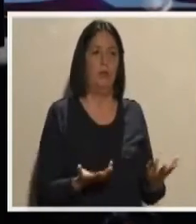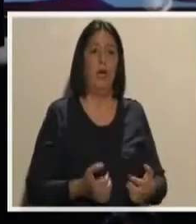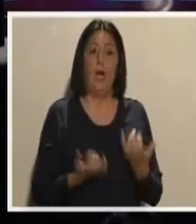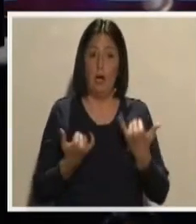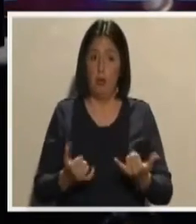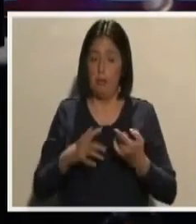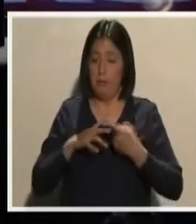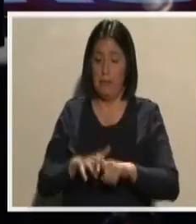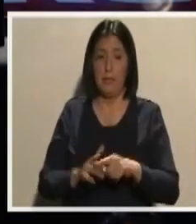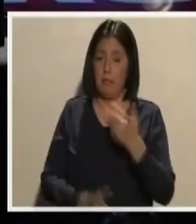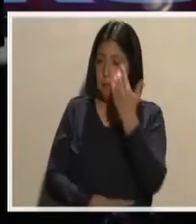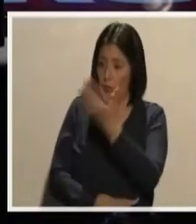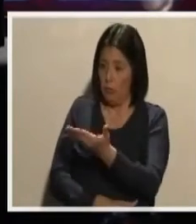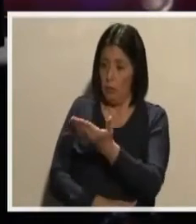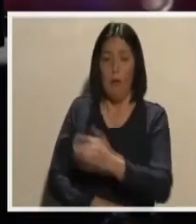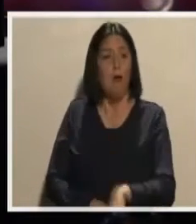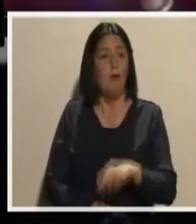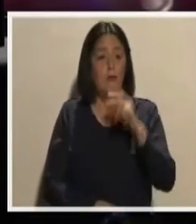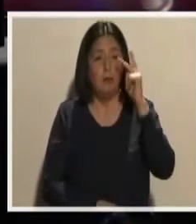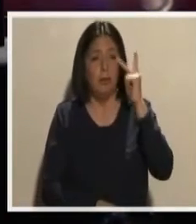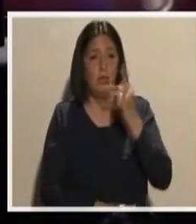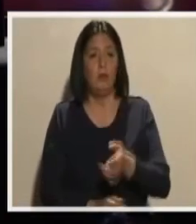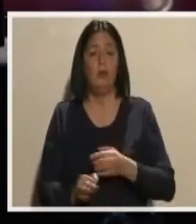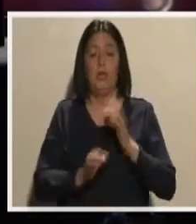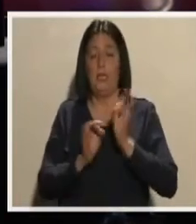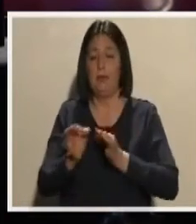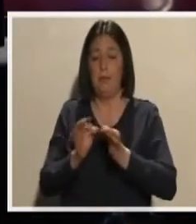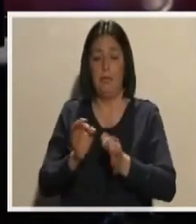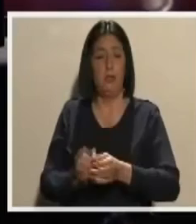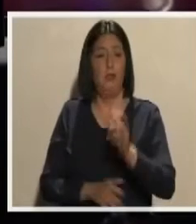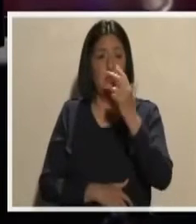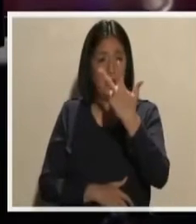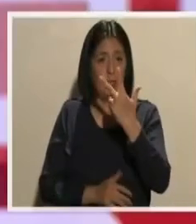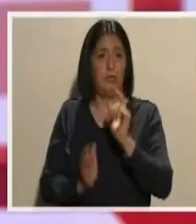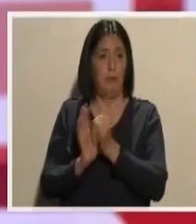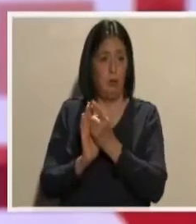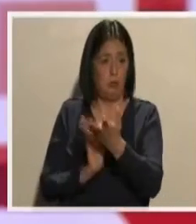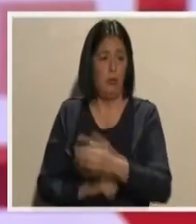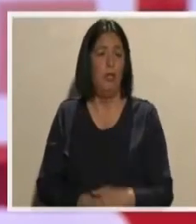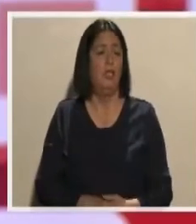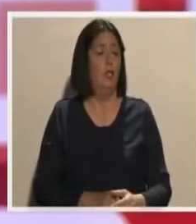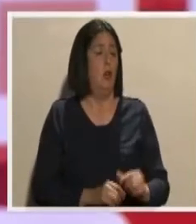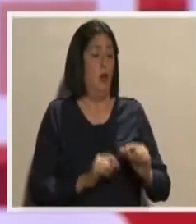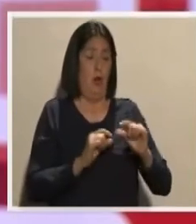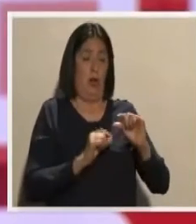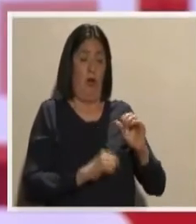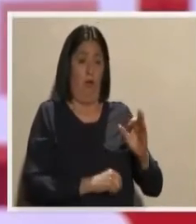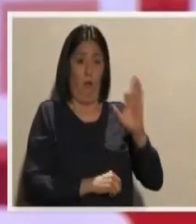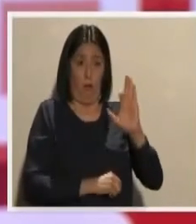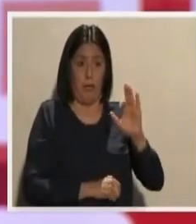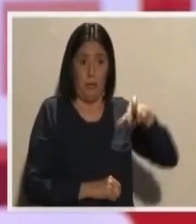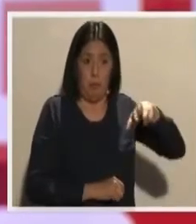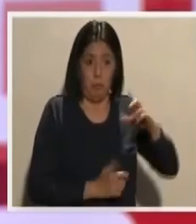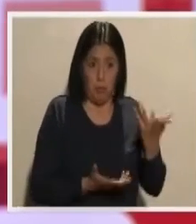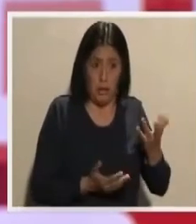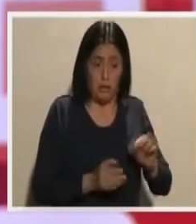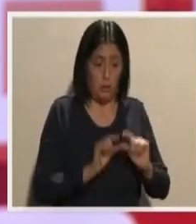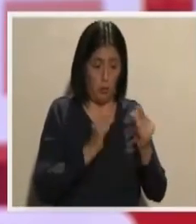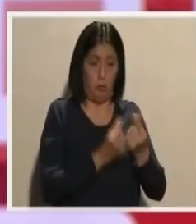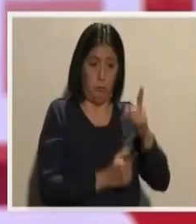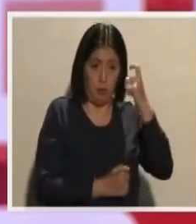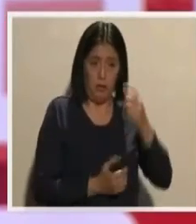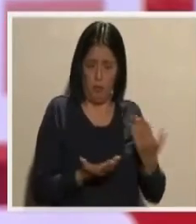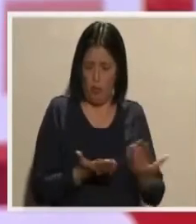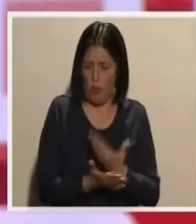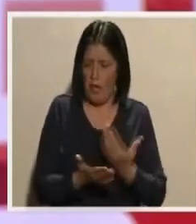ahora empezamos con la señora Fujimori, que comienza con su exposición de 3 minutos. Adelante. Fuerza Popular propone un nuevo tipo de